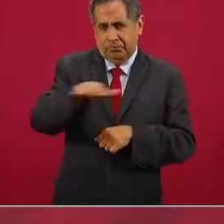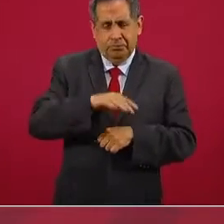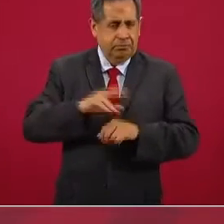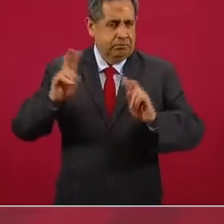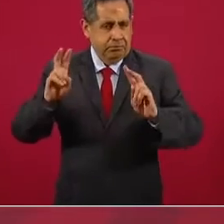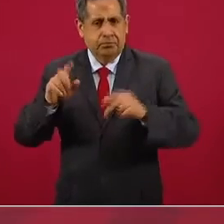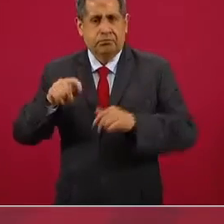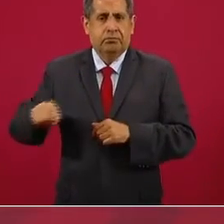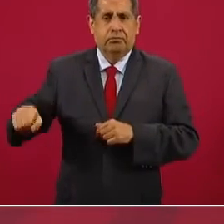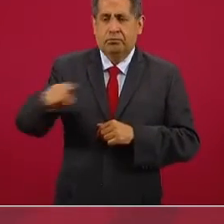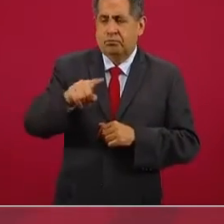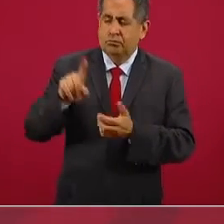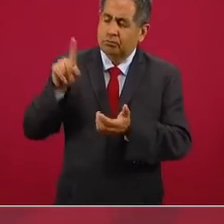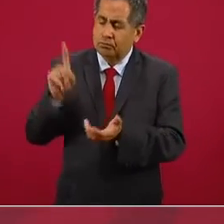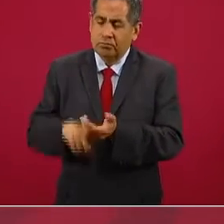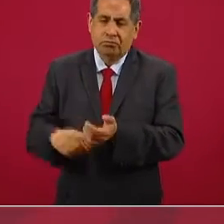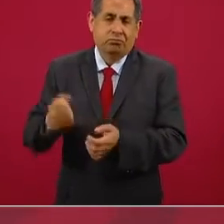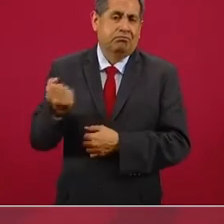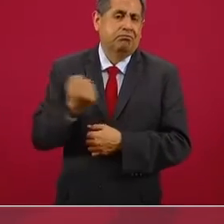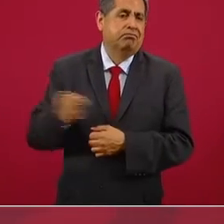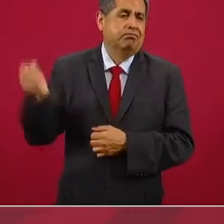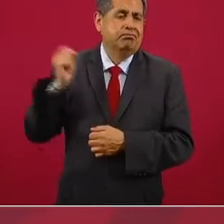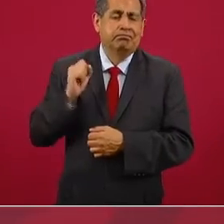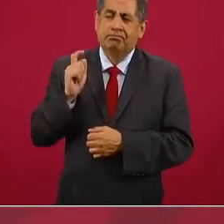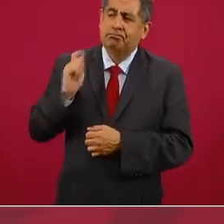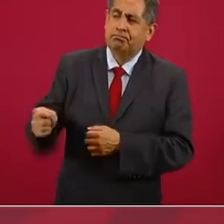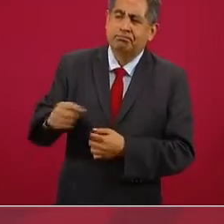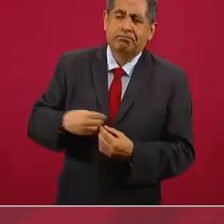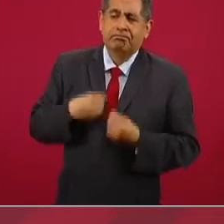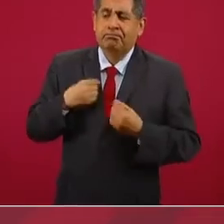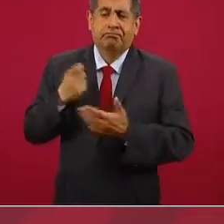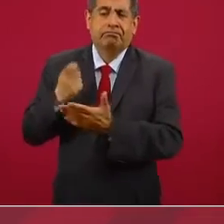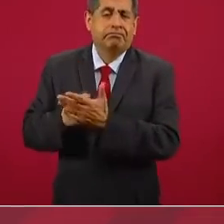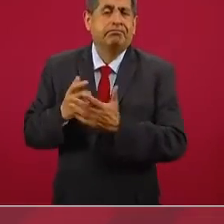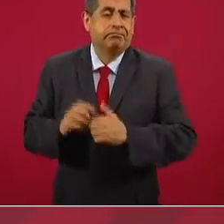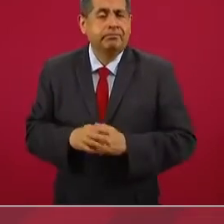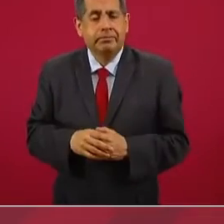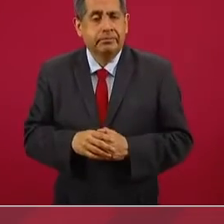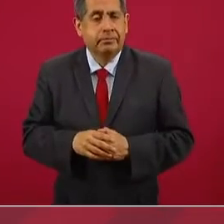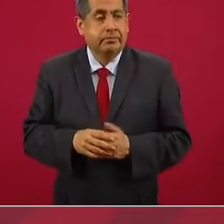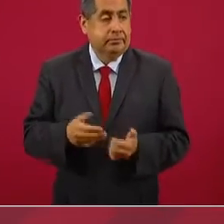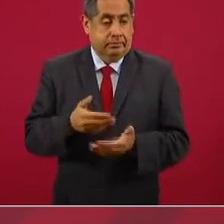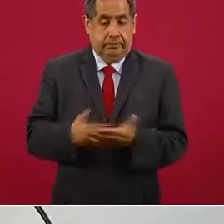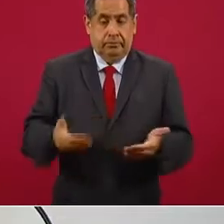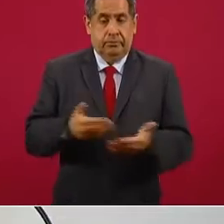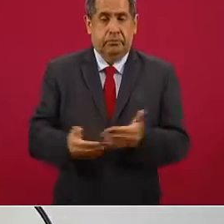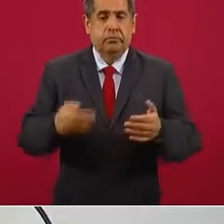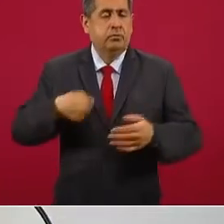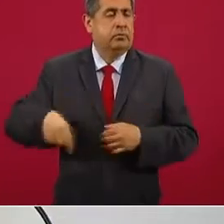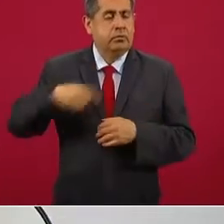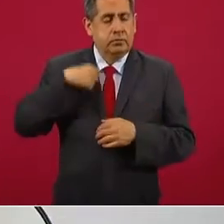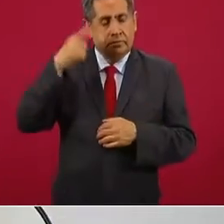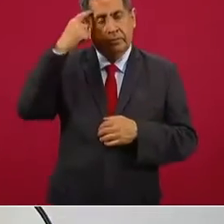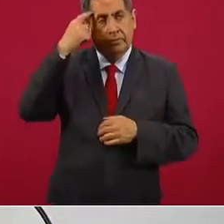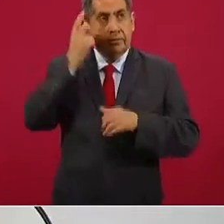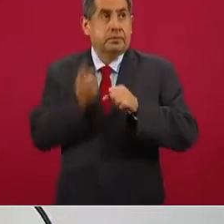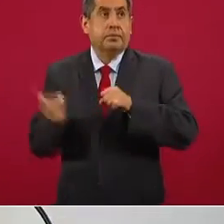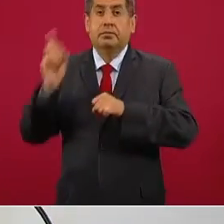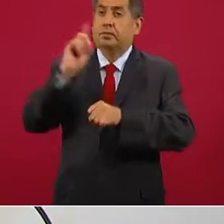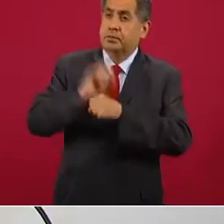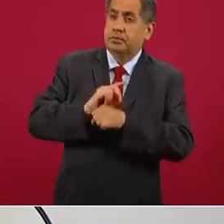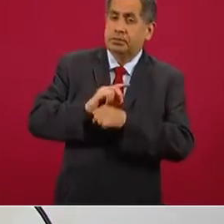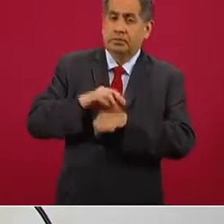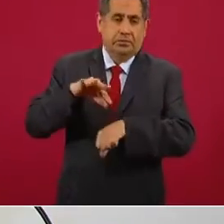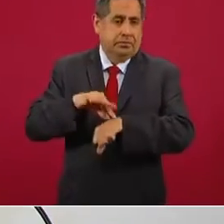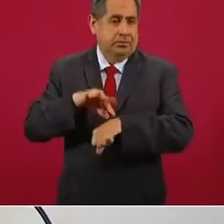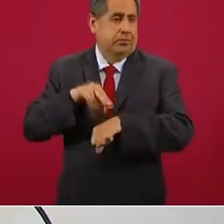comillas, hay cualidades extraordinarias. Hoy en nuestro día construyamos el Día del Médico desde